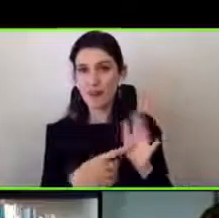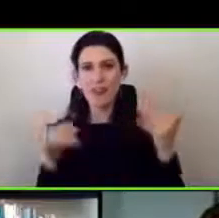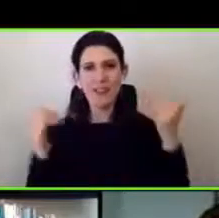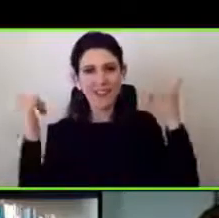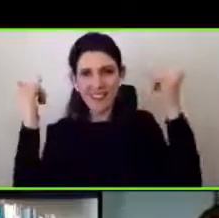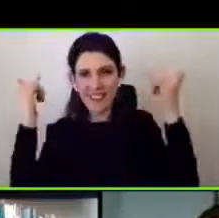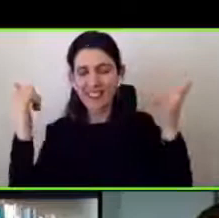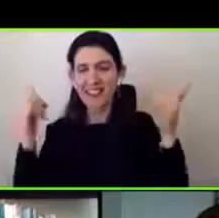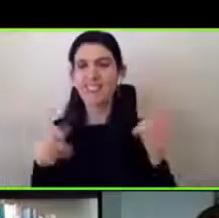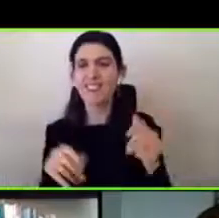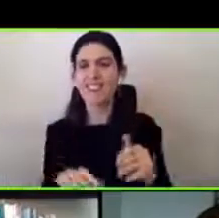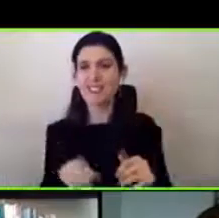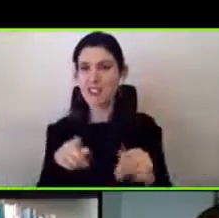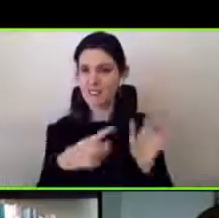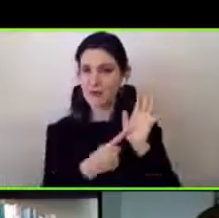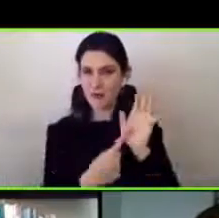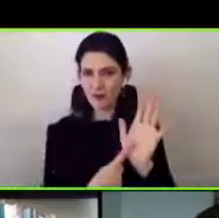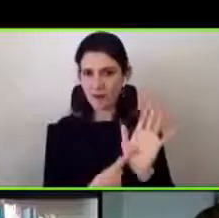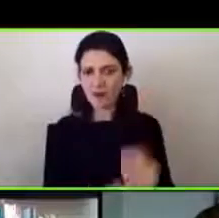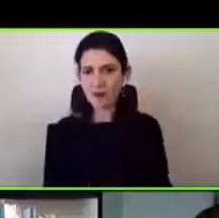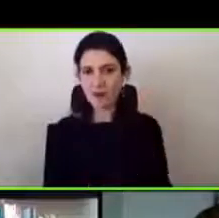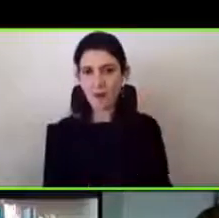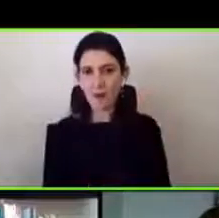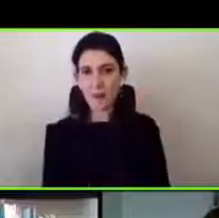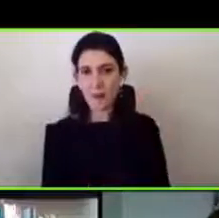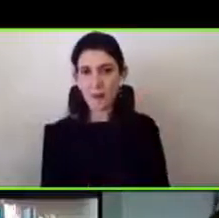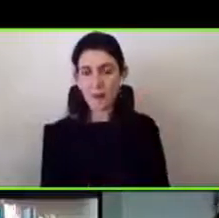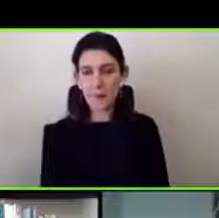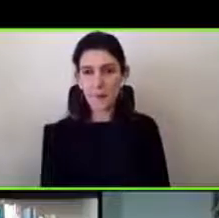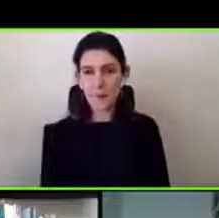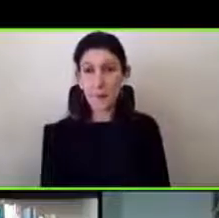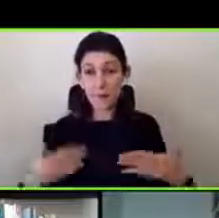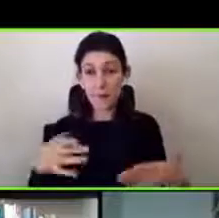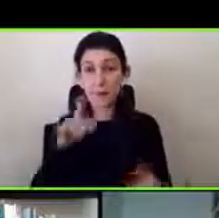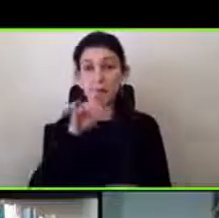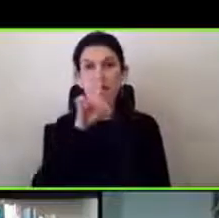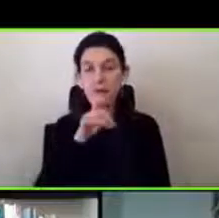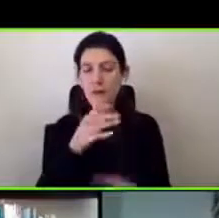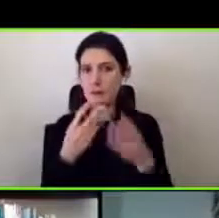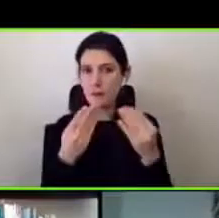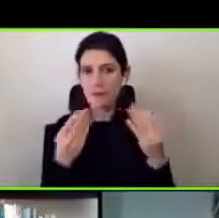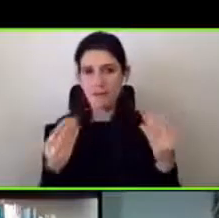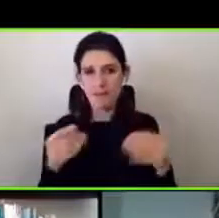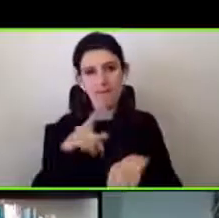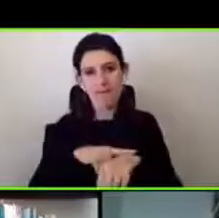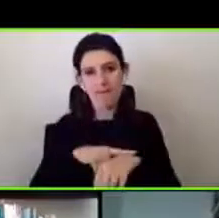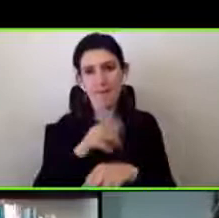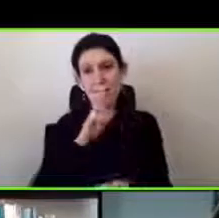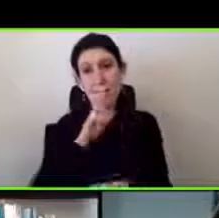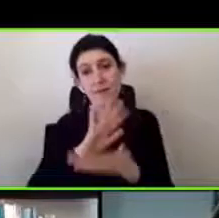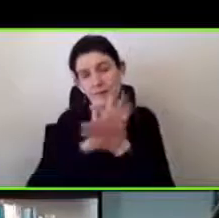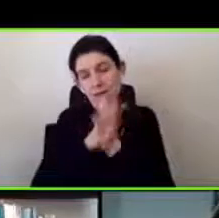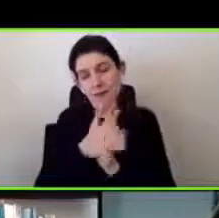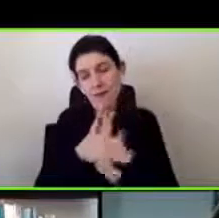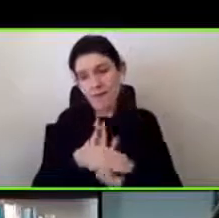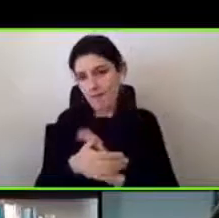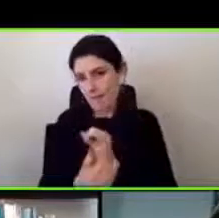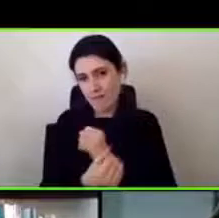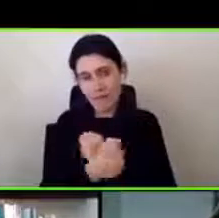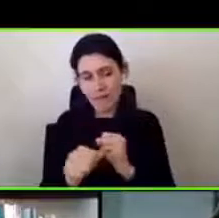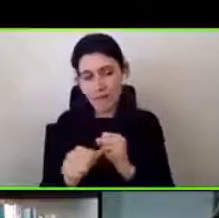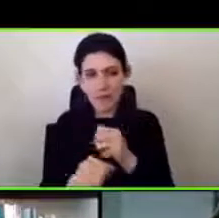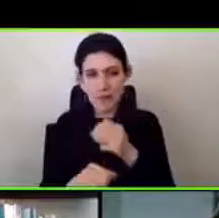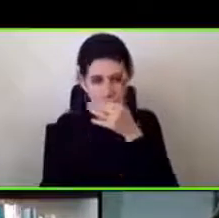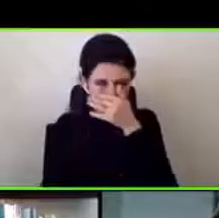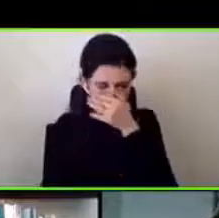nos mostraste. Ahora, tenemos muchas preguntas y por tiempo no vamos a poder responderlas todas, pero vamos a